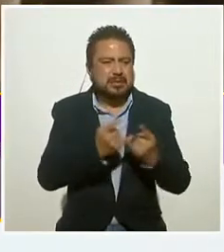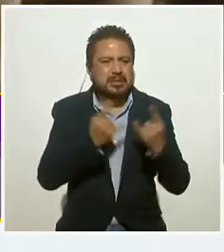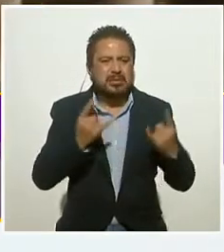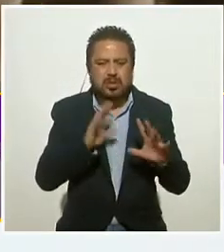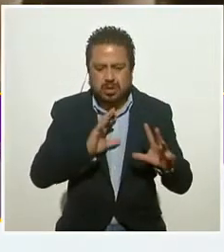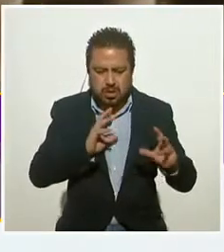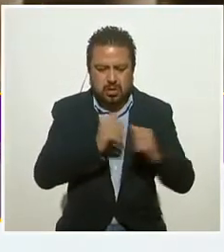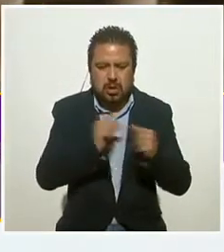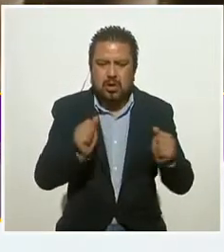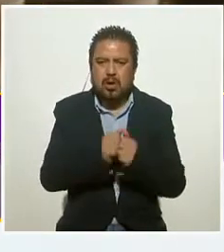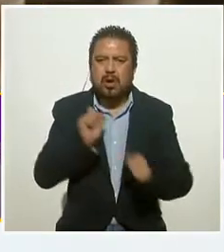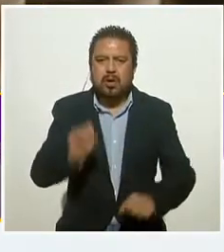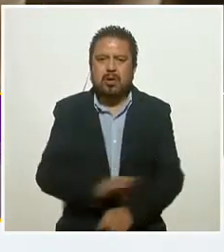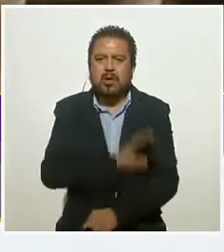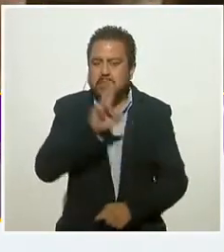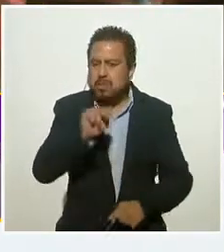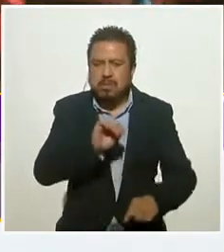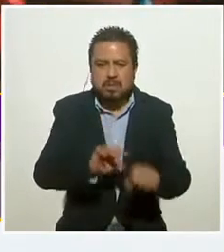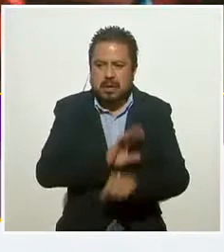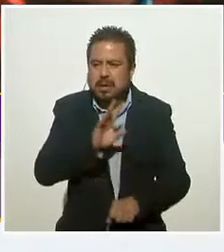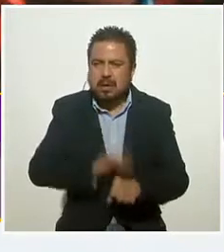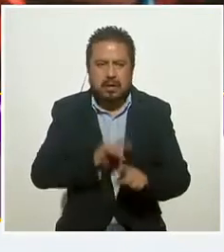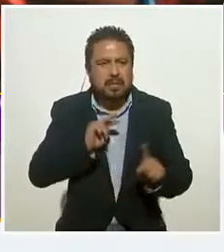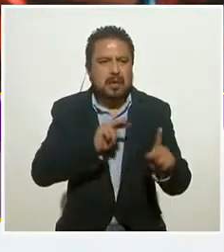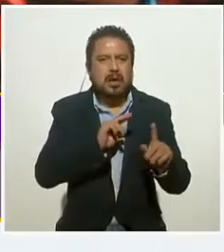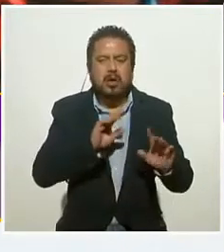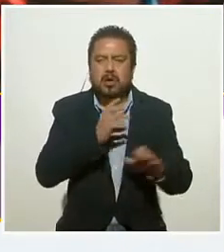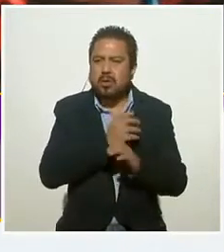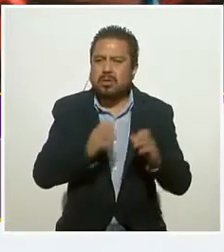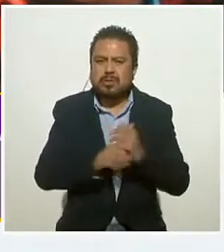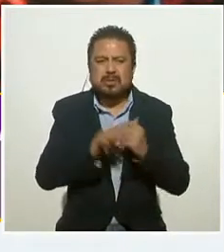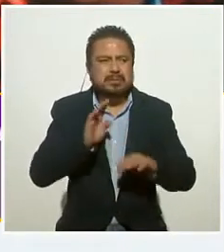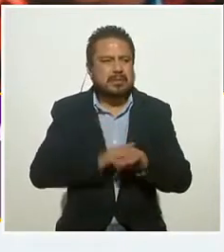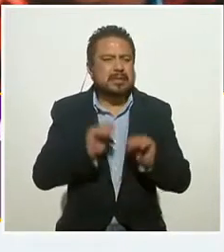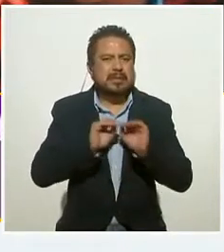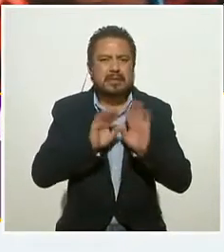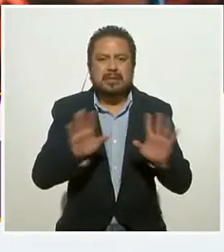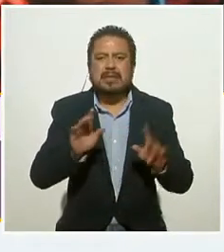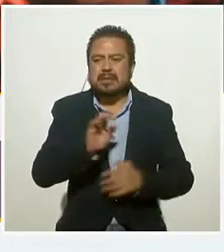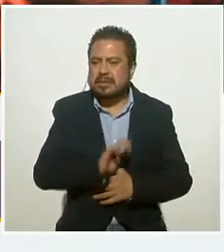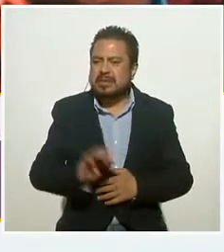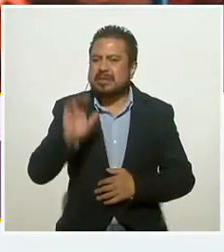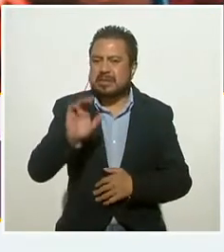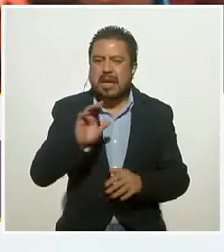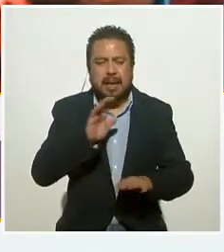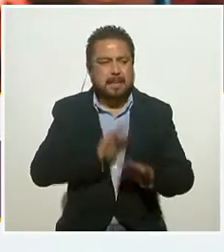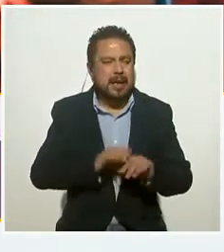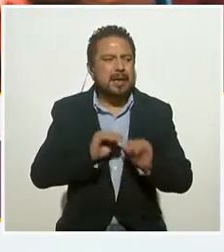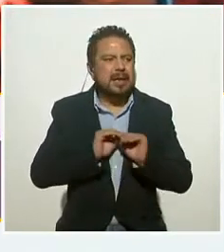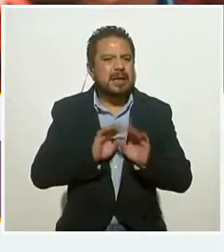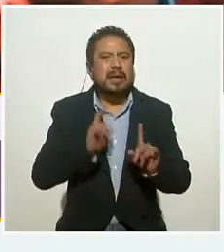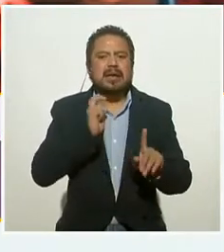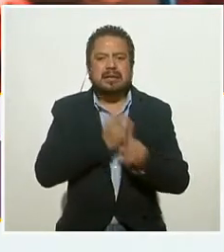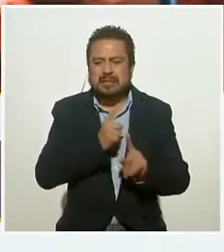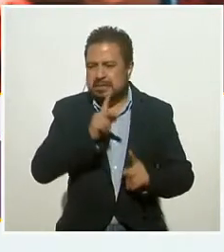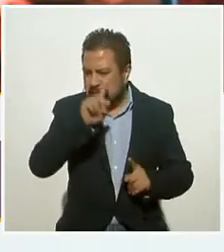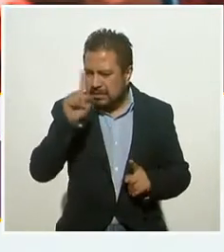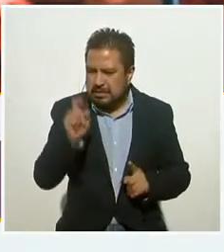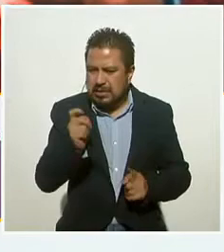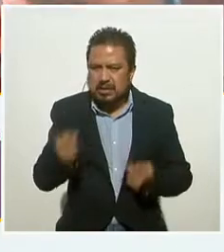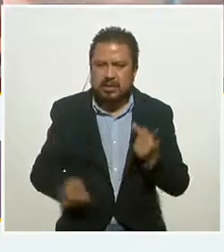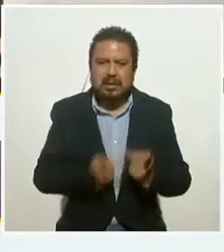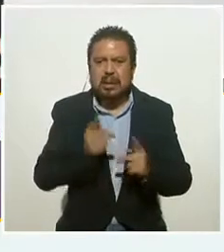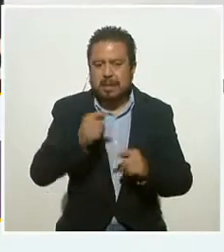con las emociones no nos permiten ver las cosas con claridad. Entonces la C es esta mente clara que cuestiona los